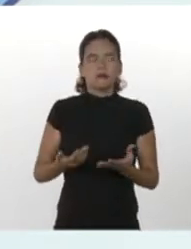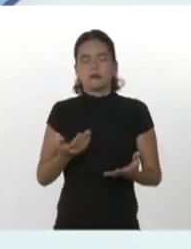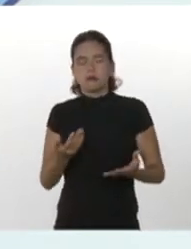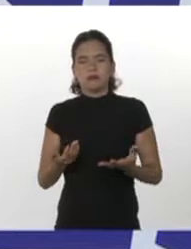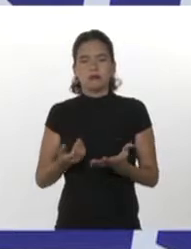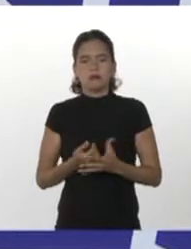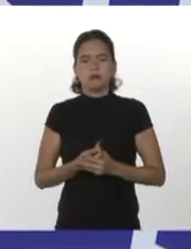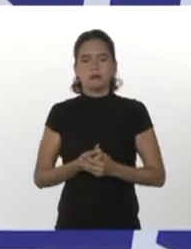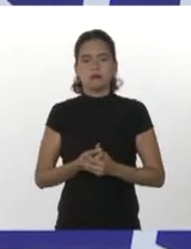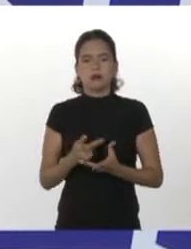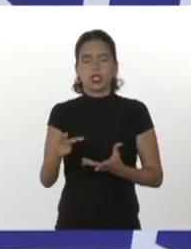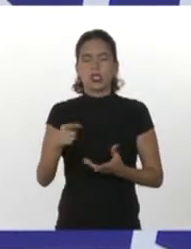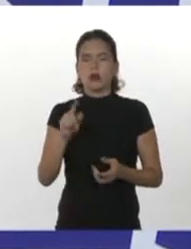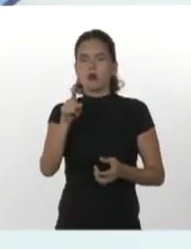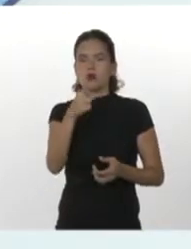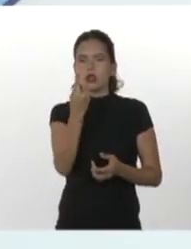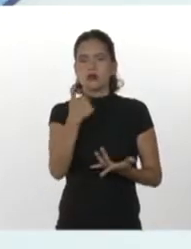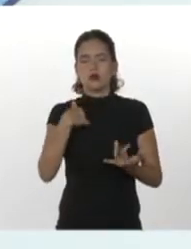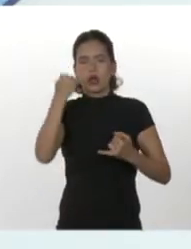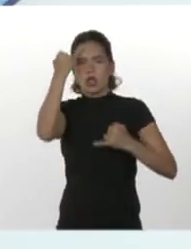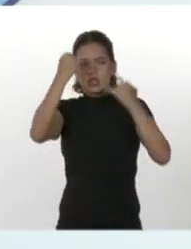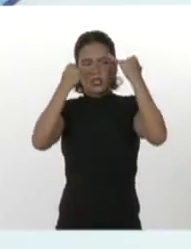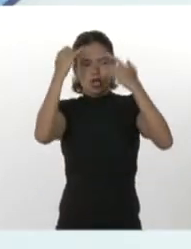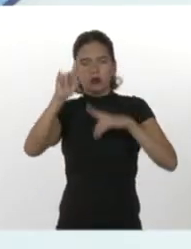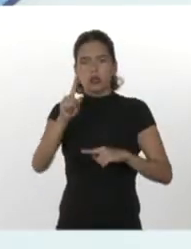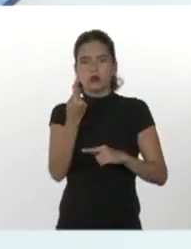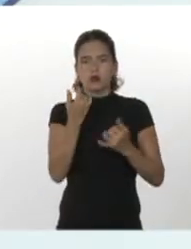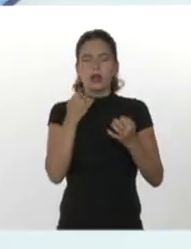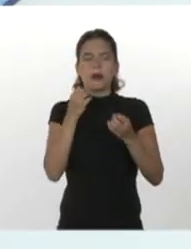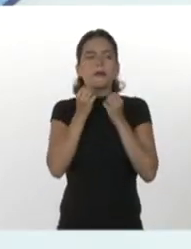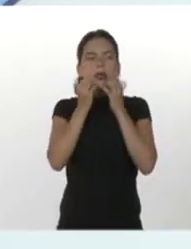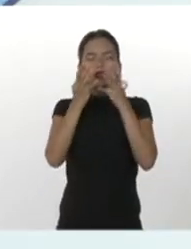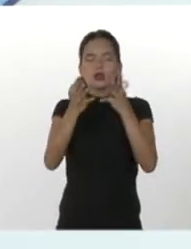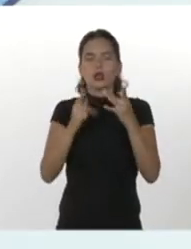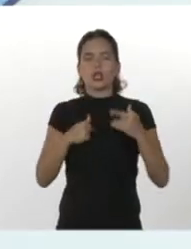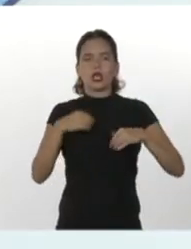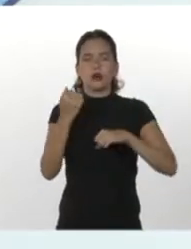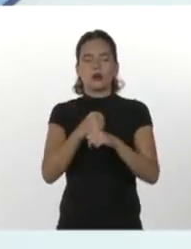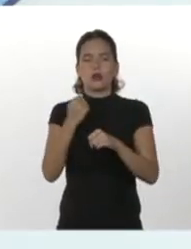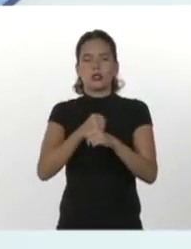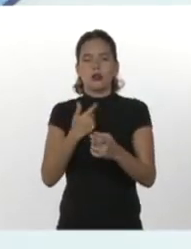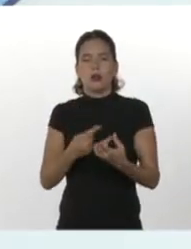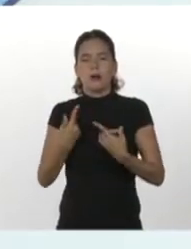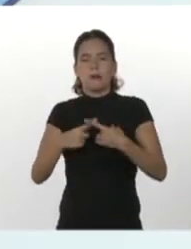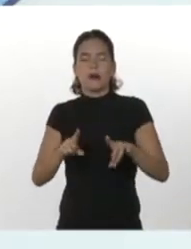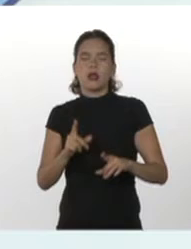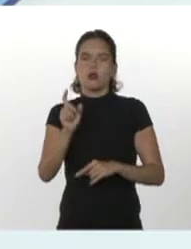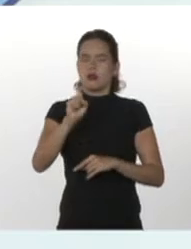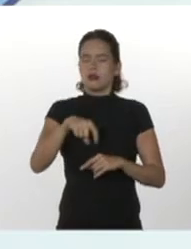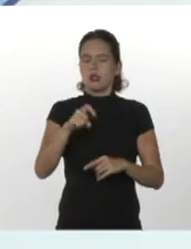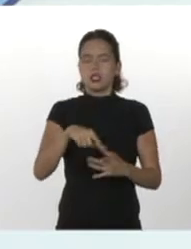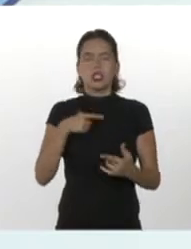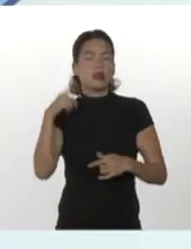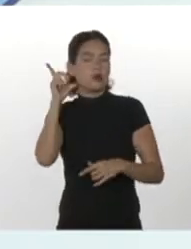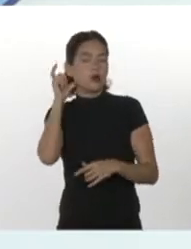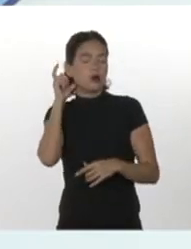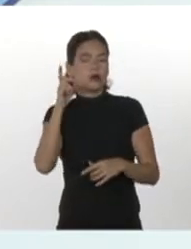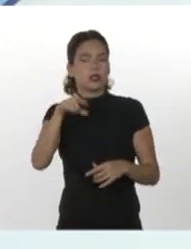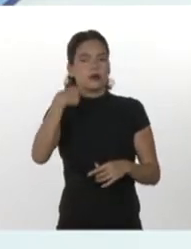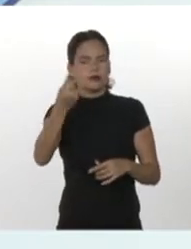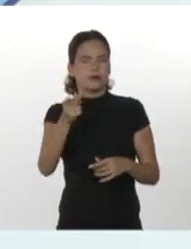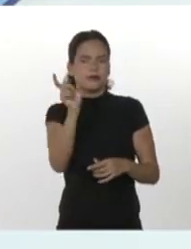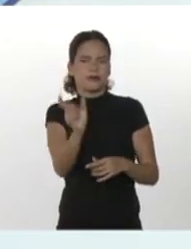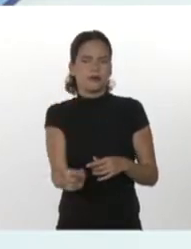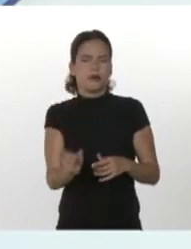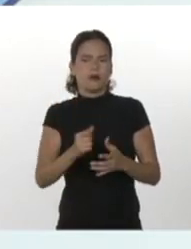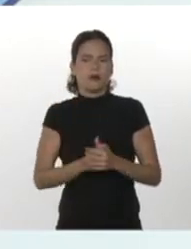una sola idea, pues una sola expresión, que es la que vamos a estar trabajando. Pero necesitamos escuchar a los demás, o sea,